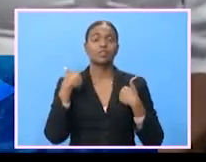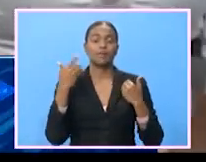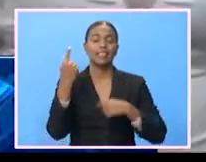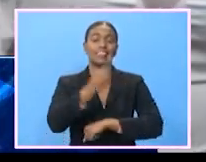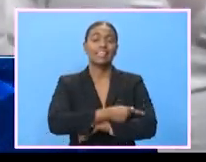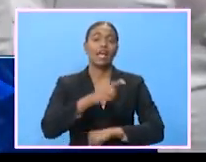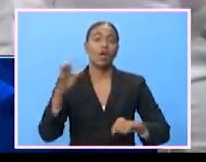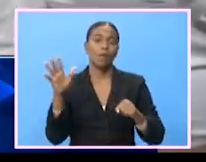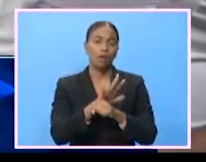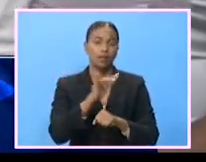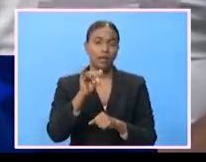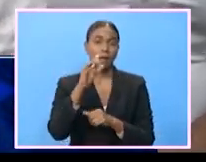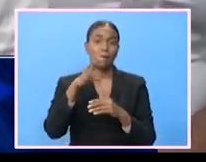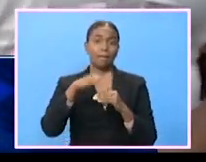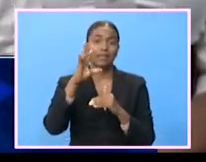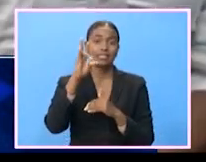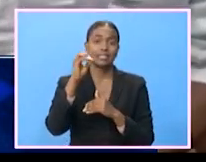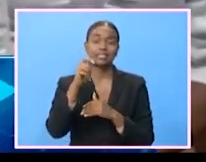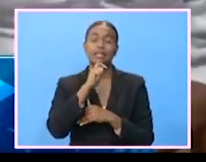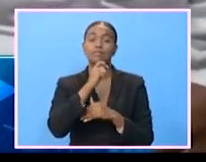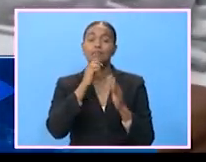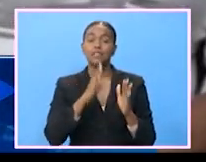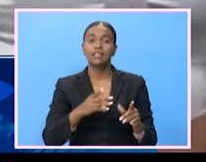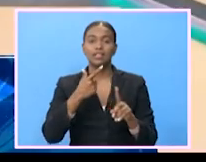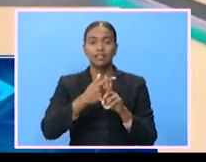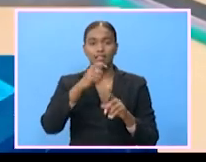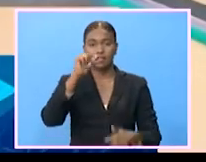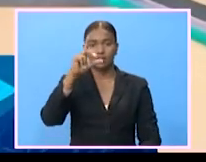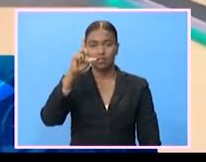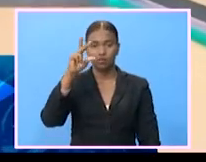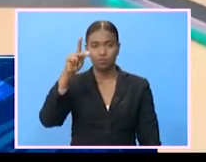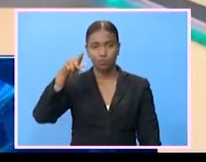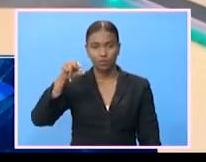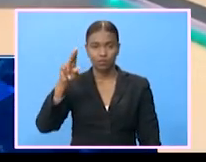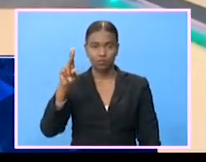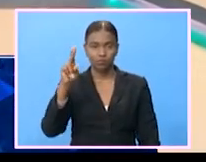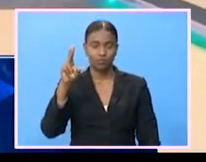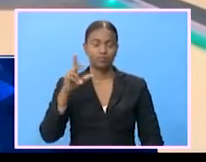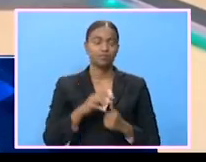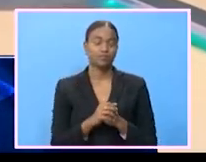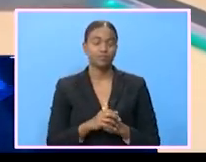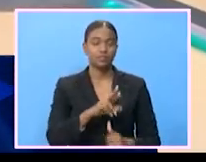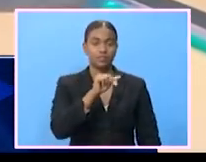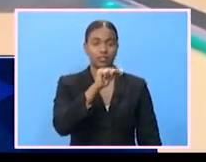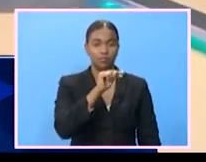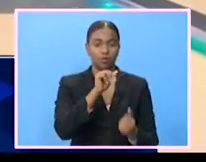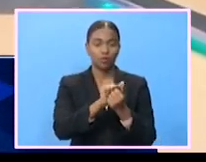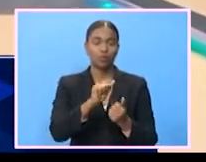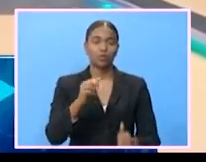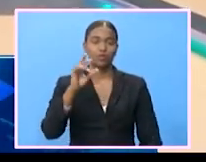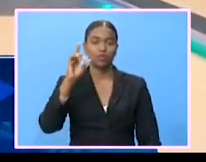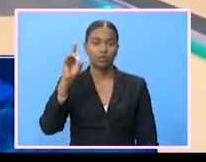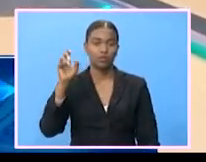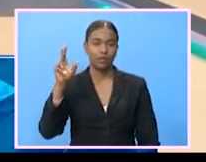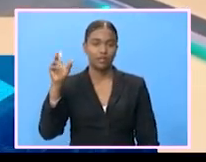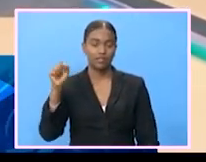y más de 60 periodistas de Adon Pretour Nacional. Ramón Paulino y Yomaris Gómez, presidente y directora ejecutiva de la Expo Turismo